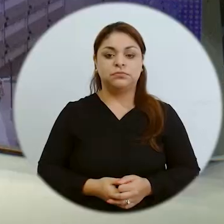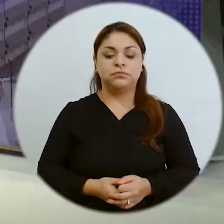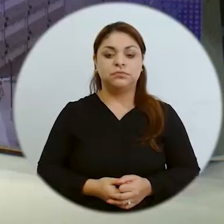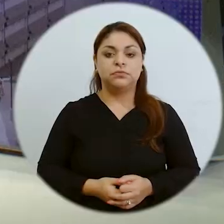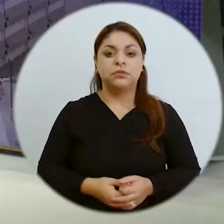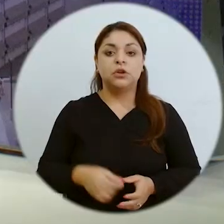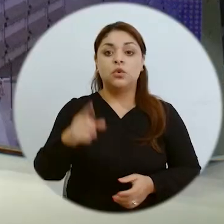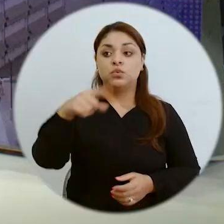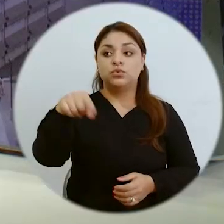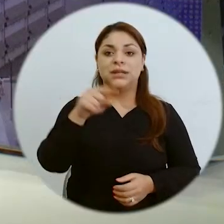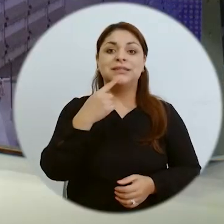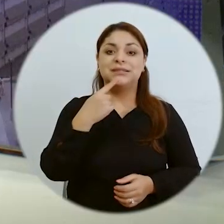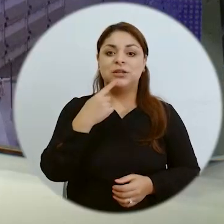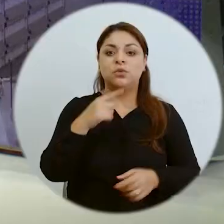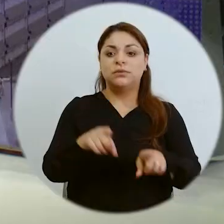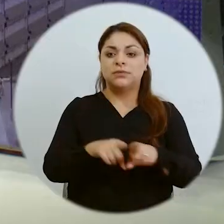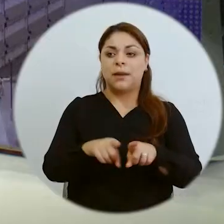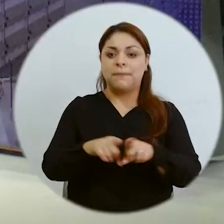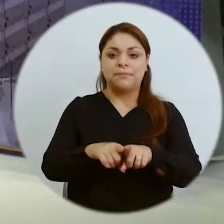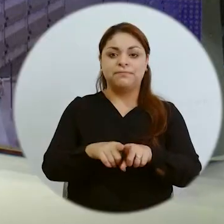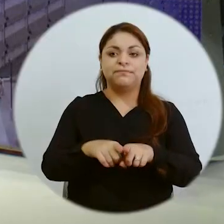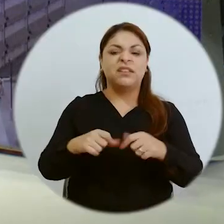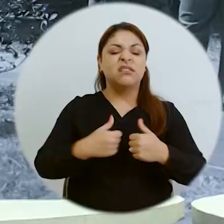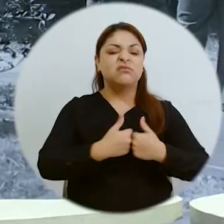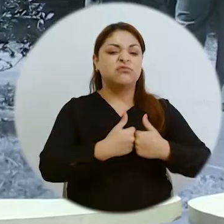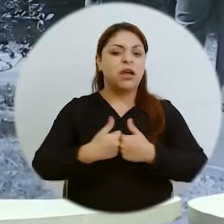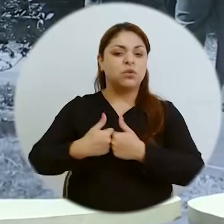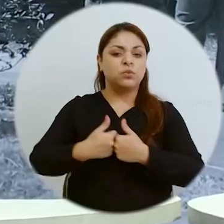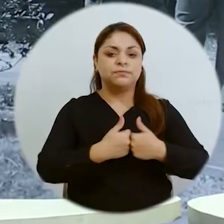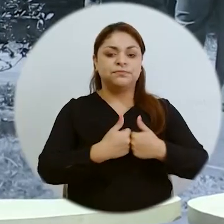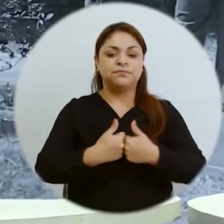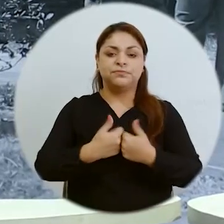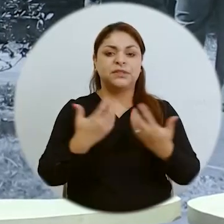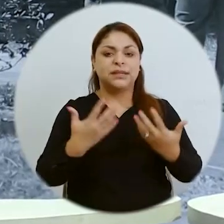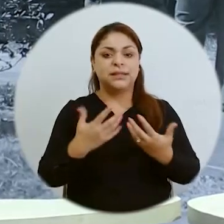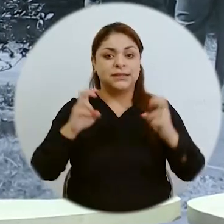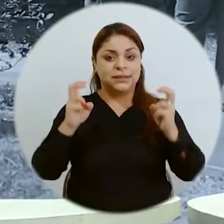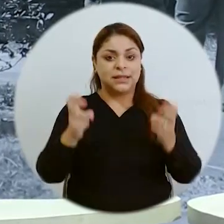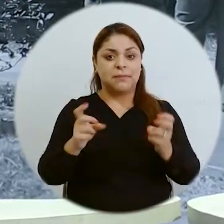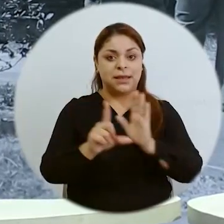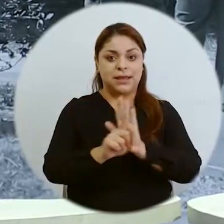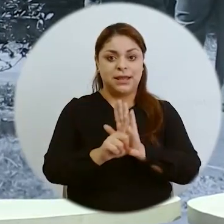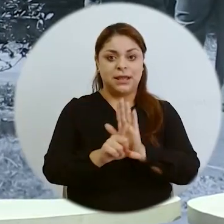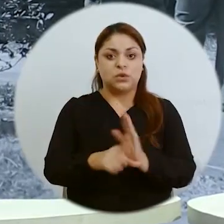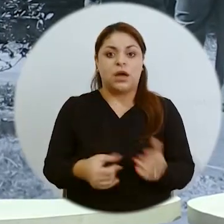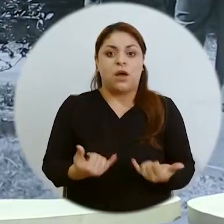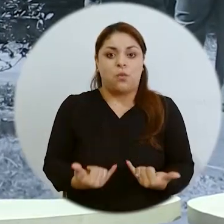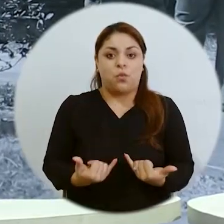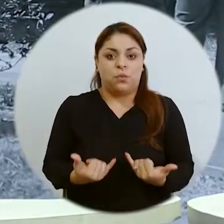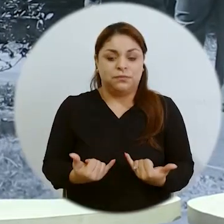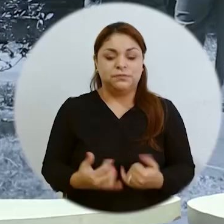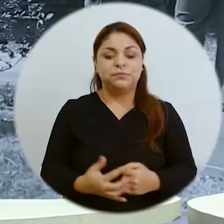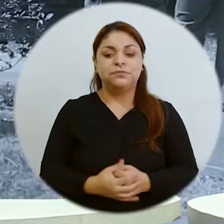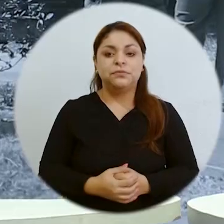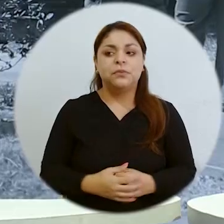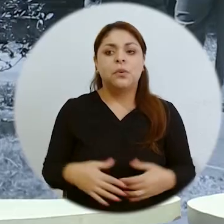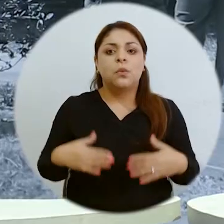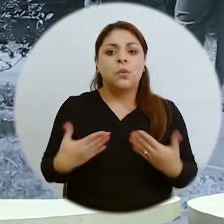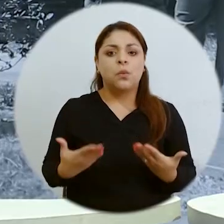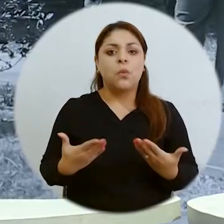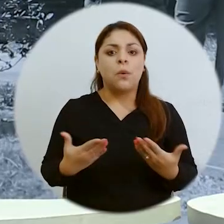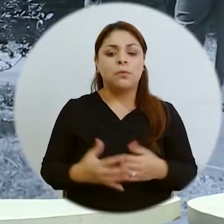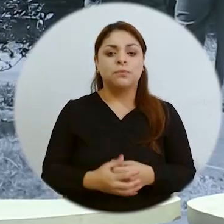programas, instituciones que otorgan créditos, bueno, pero sí podemos echar mano del ahorro en